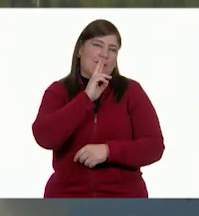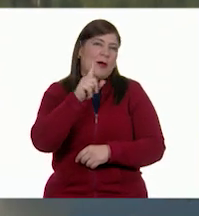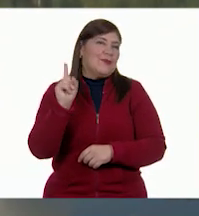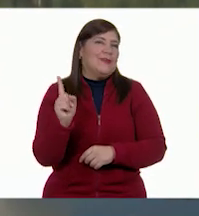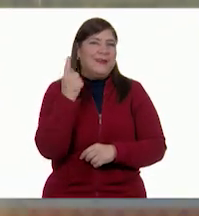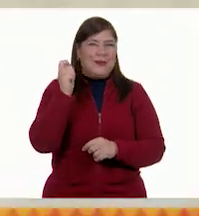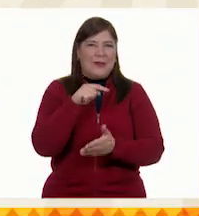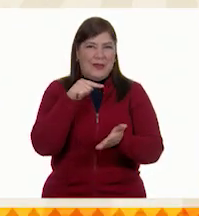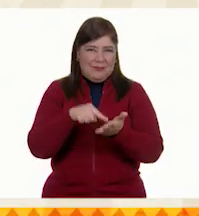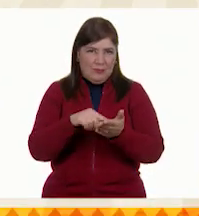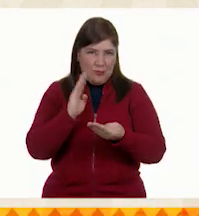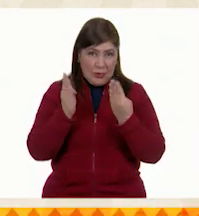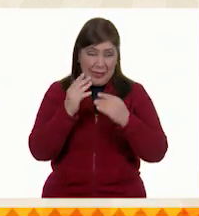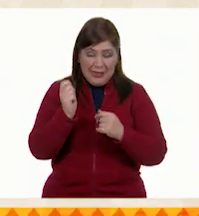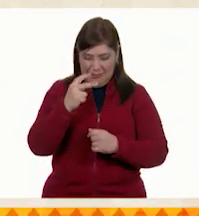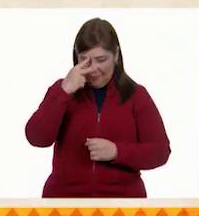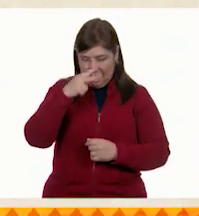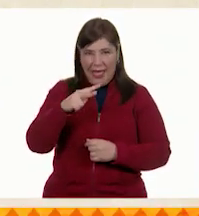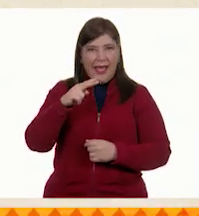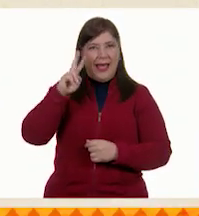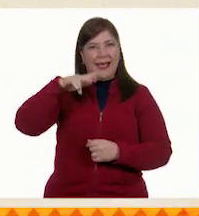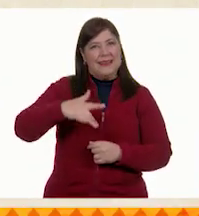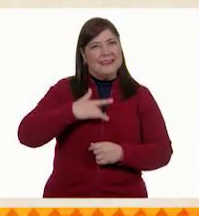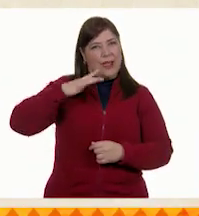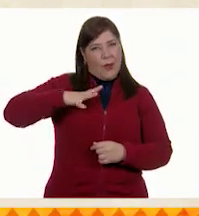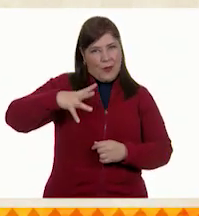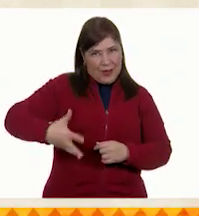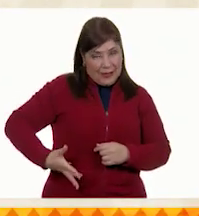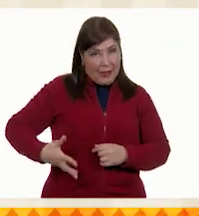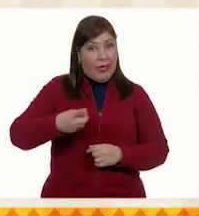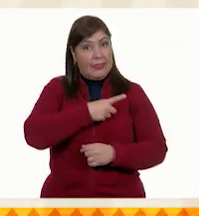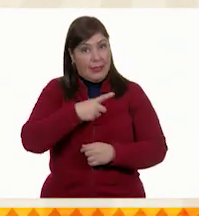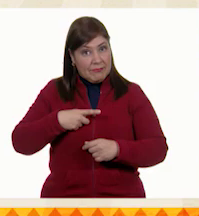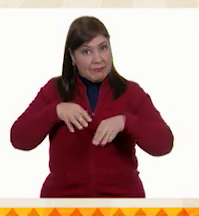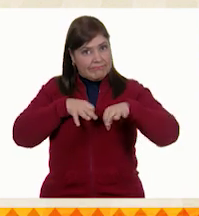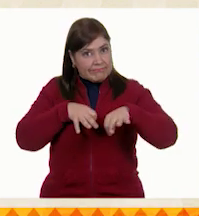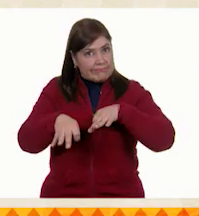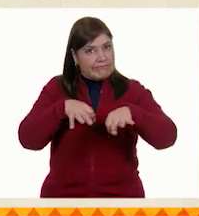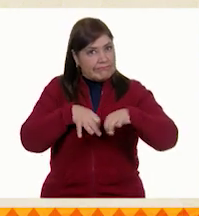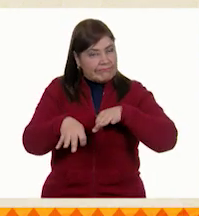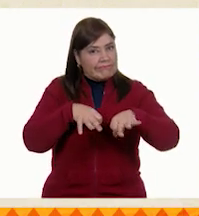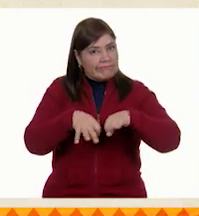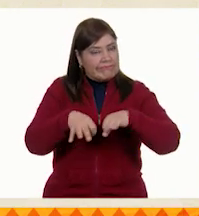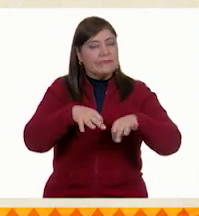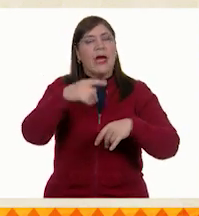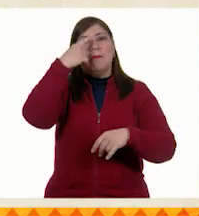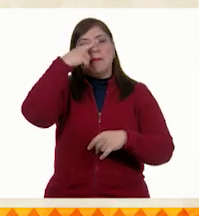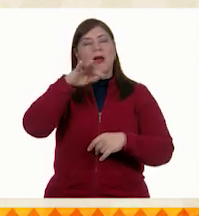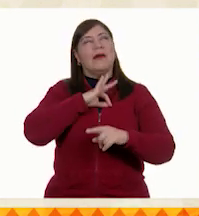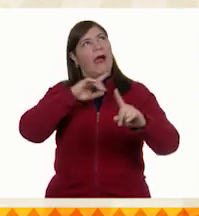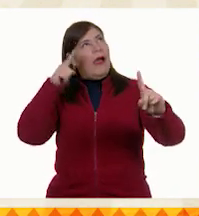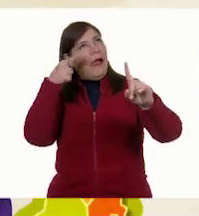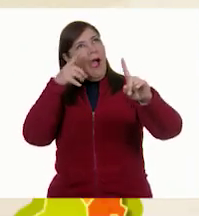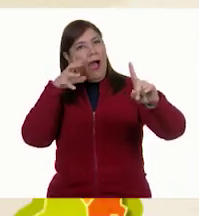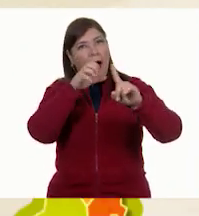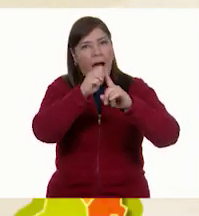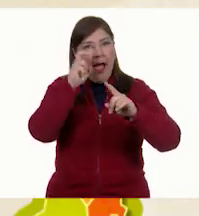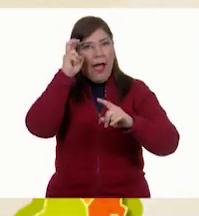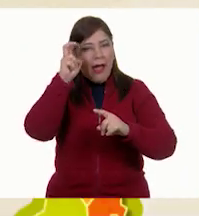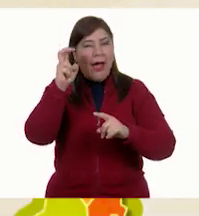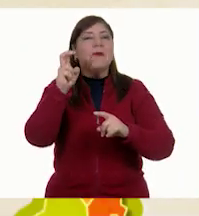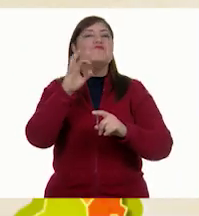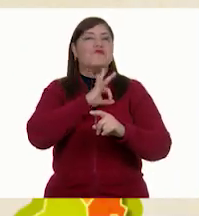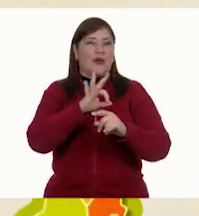mundo. Ser mexicano es un orgullo y hay que trabajar duro para que logremos todo lo que soñamos y nos proponemos. Nos